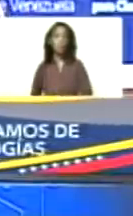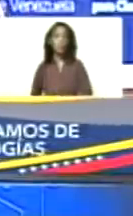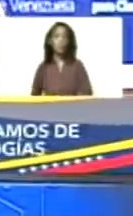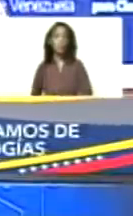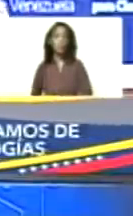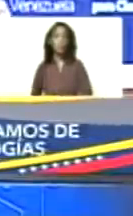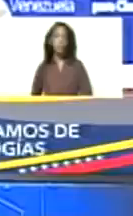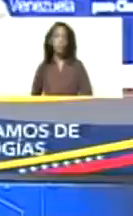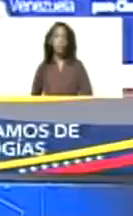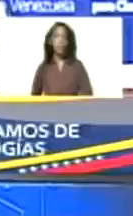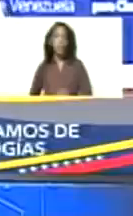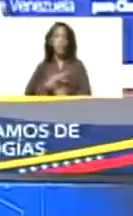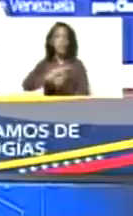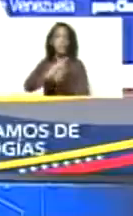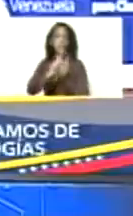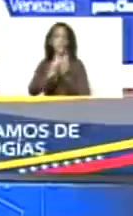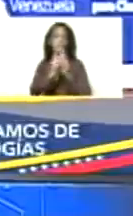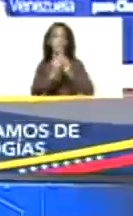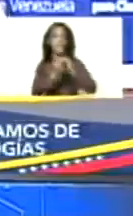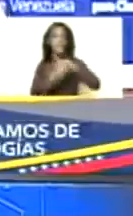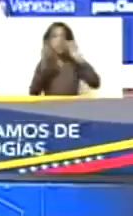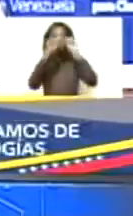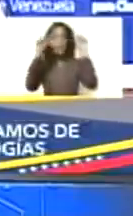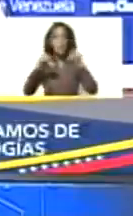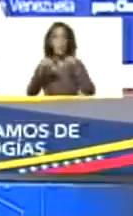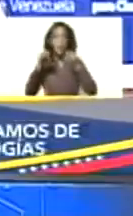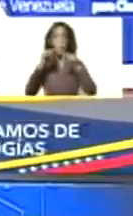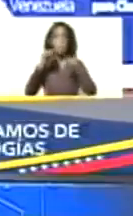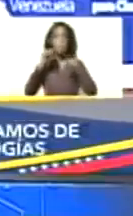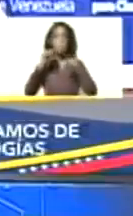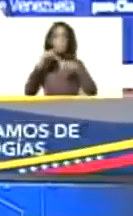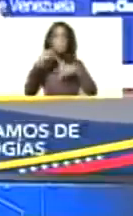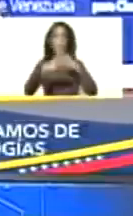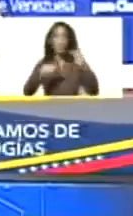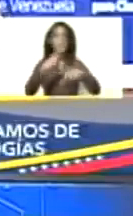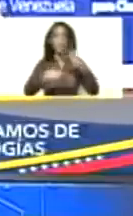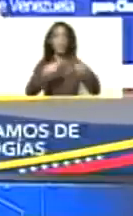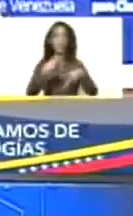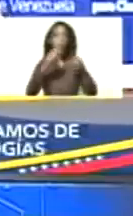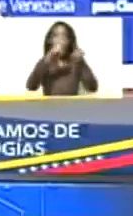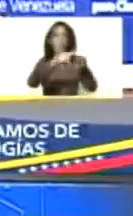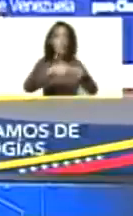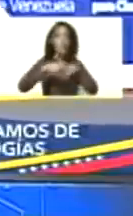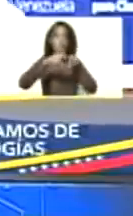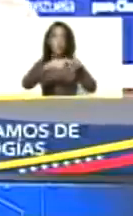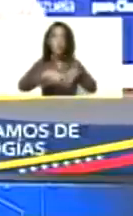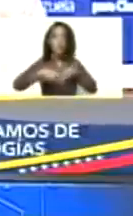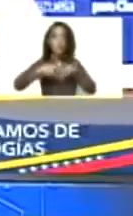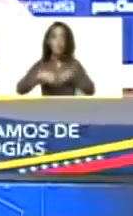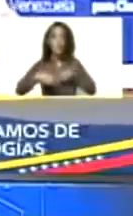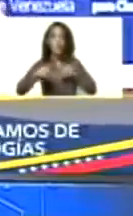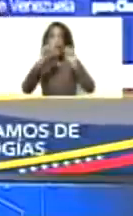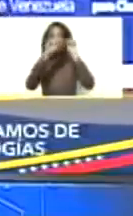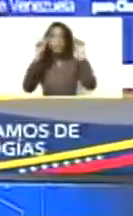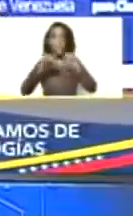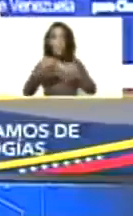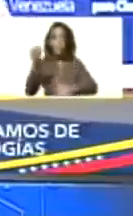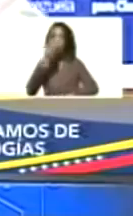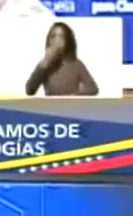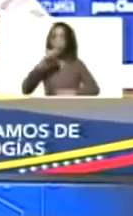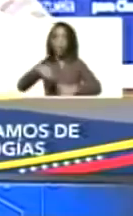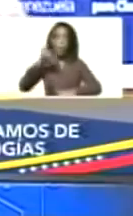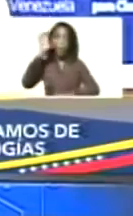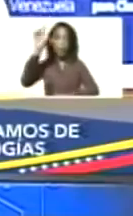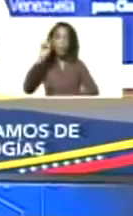y de transformación del sistema productivo agrario, del sistema de alimentos en el país.